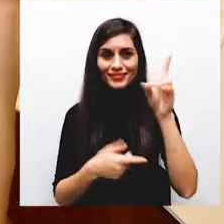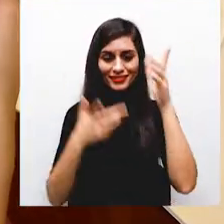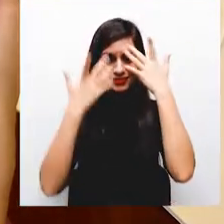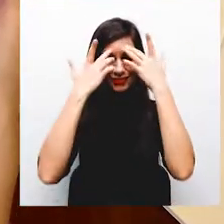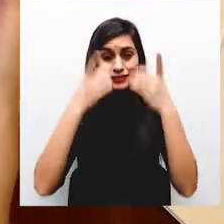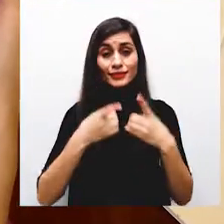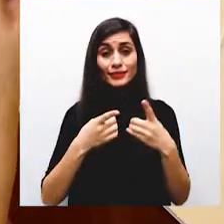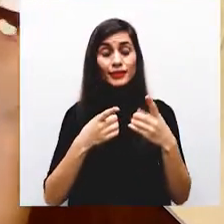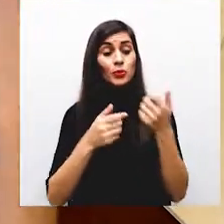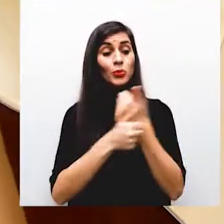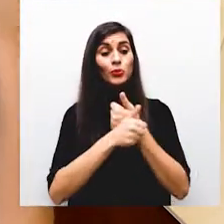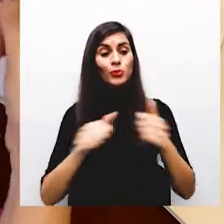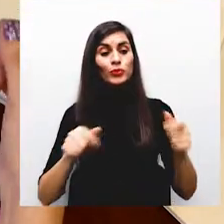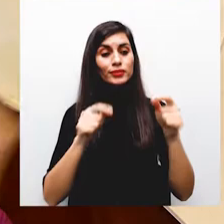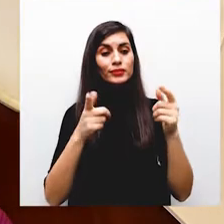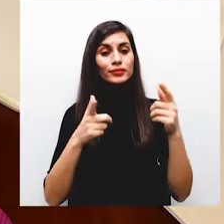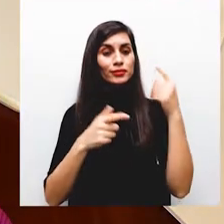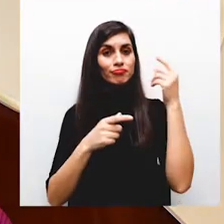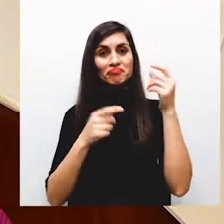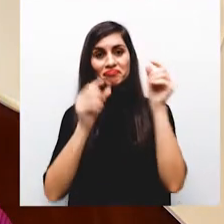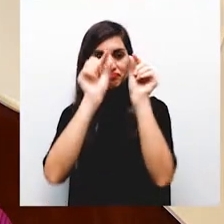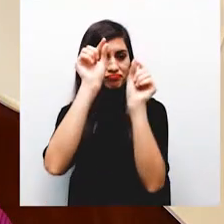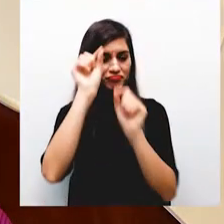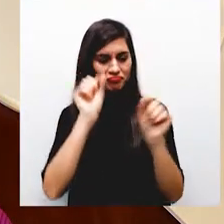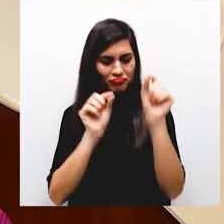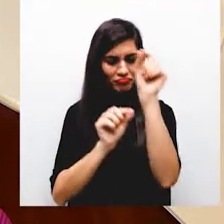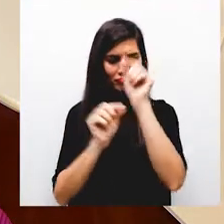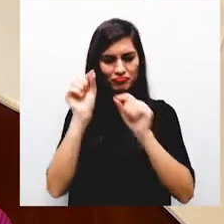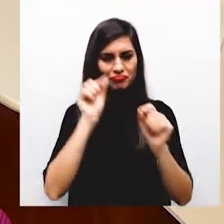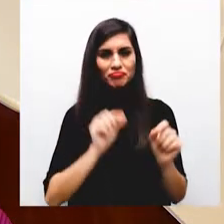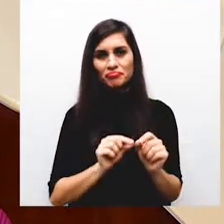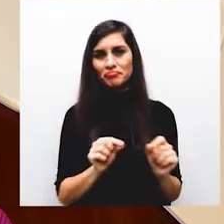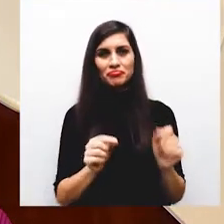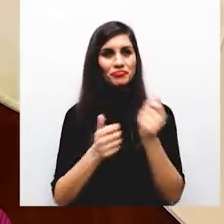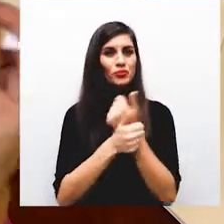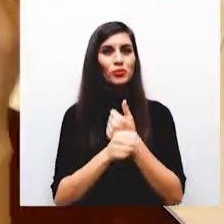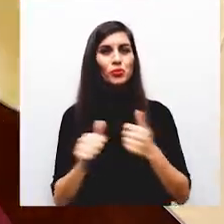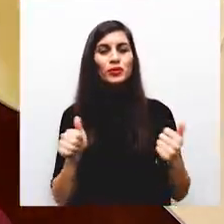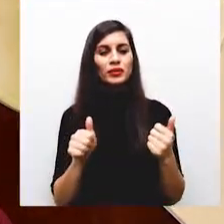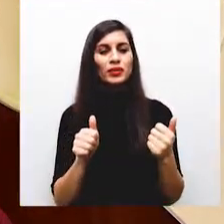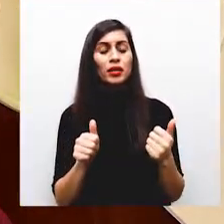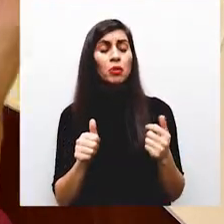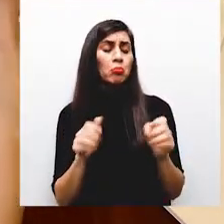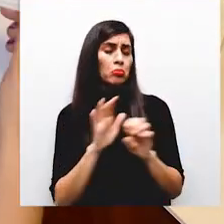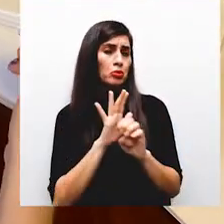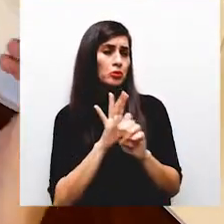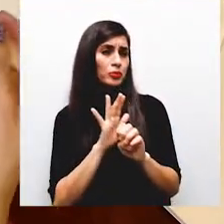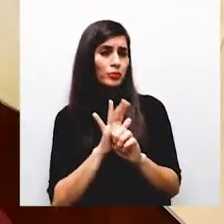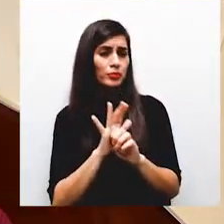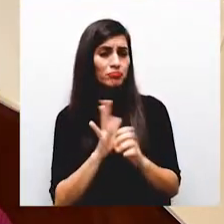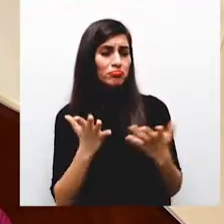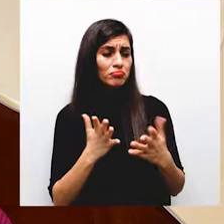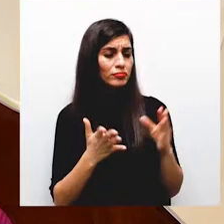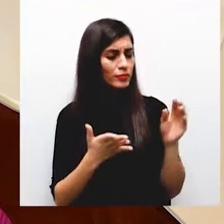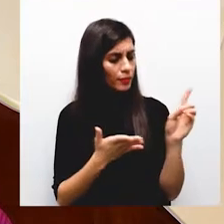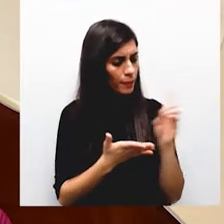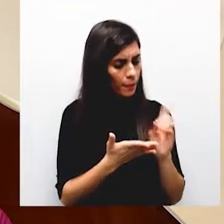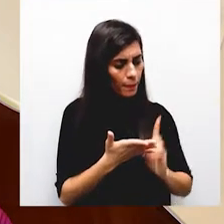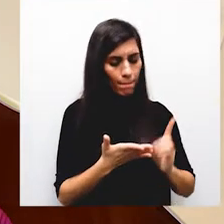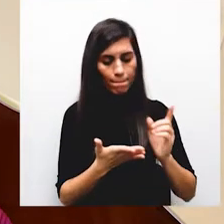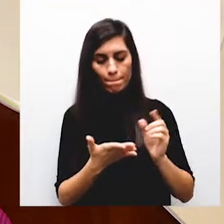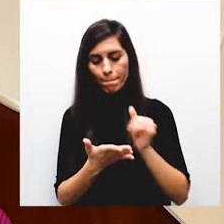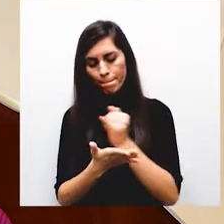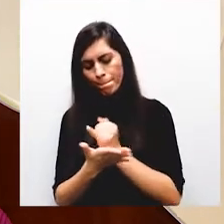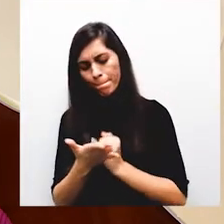Podemos utilizar todas las figuras que tenemos como queramos, no importa qué hayamos hecho de boceto. Siempre